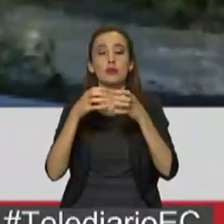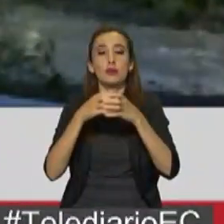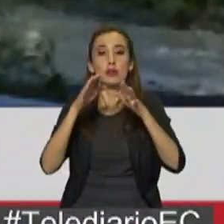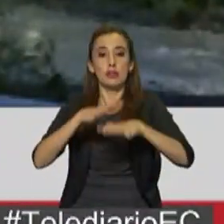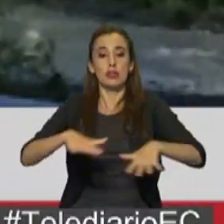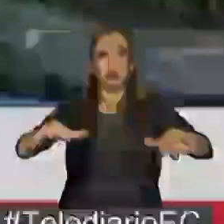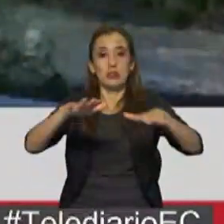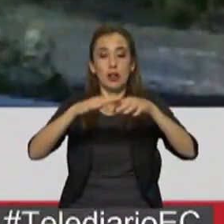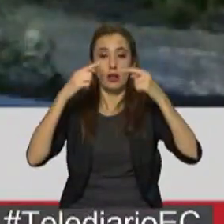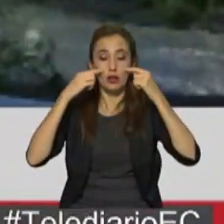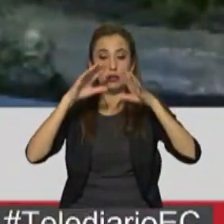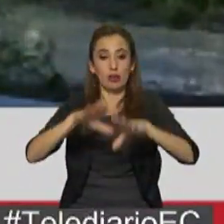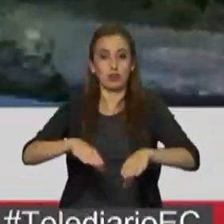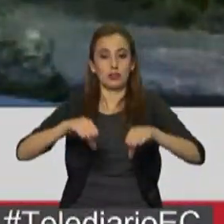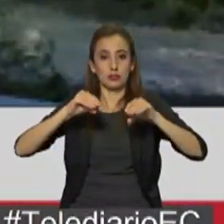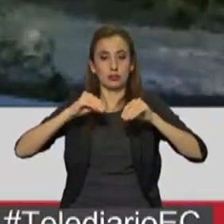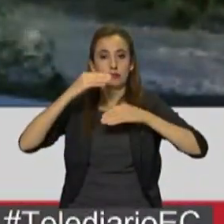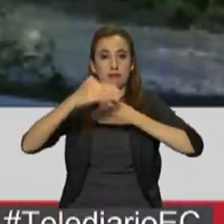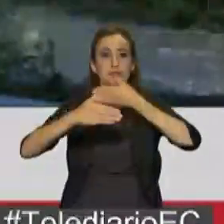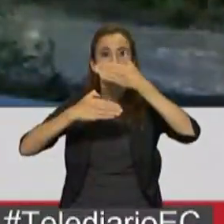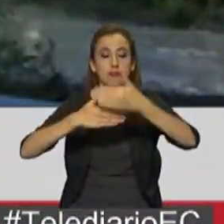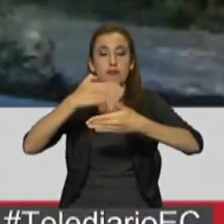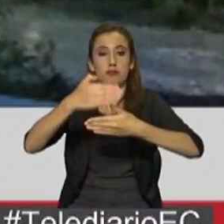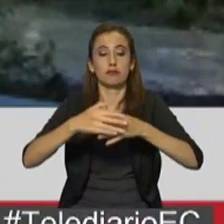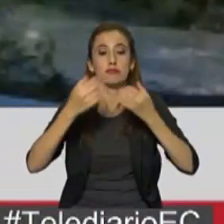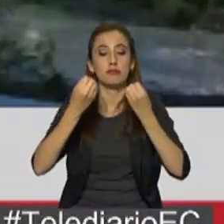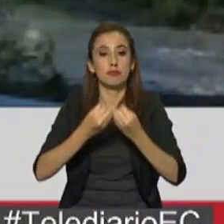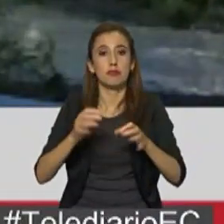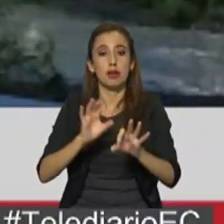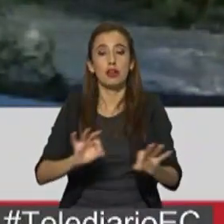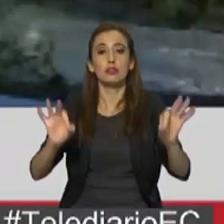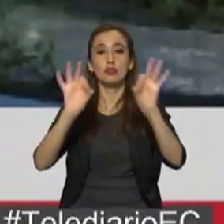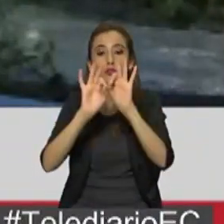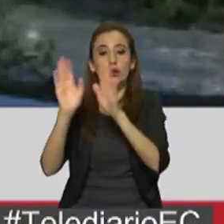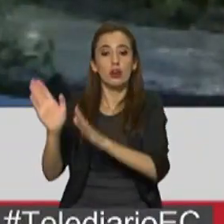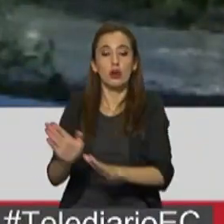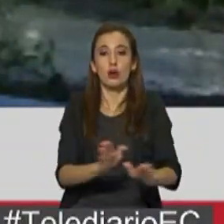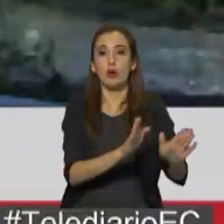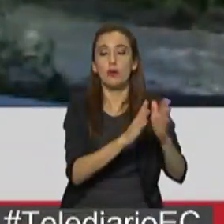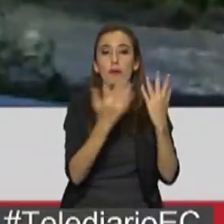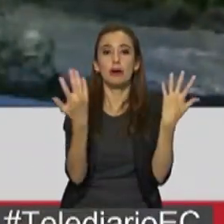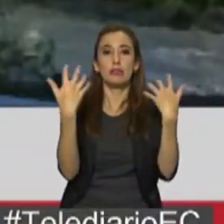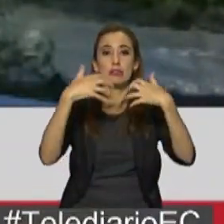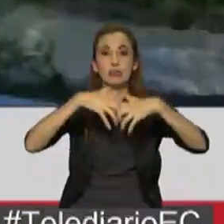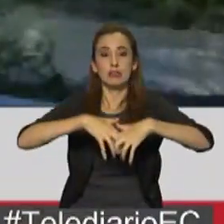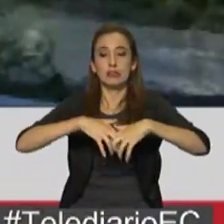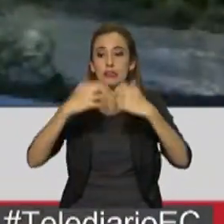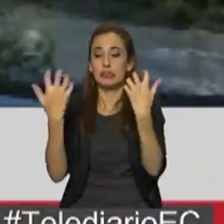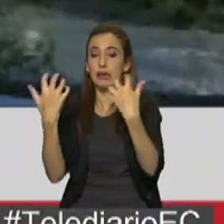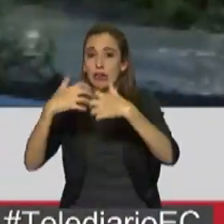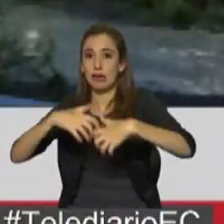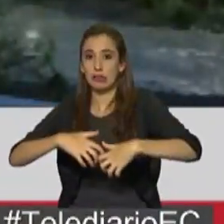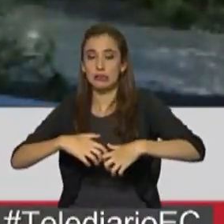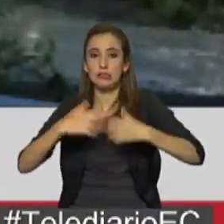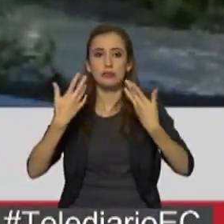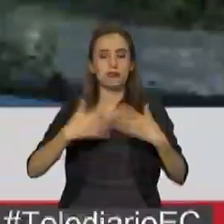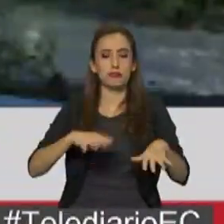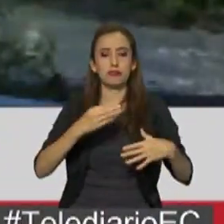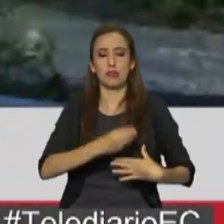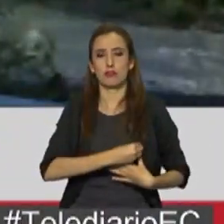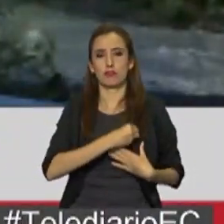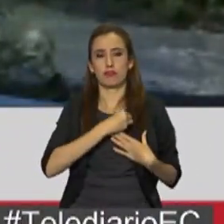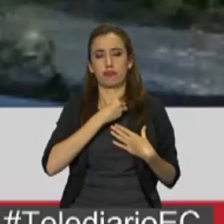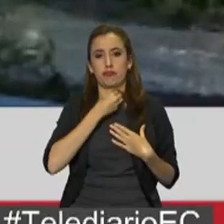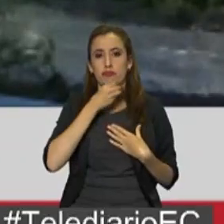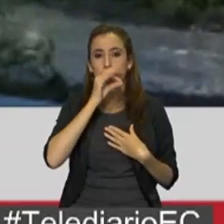a asumir la mayor parte de las pérdidas de los mercados financieros a raíz de esta crisis sanitaria del coronavirus el organismo advierte